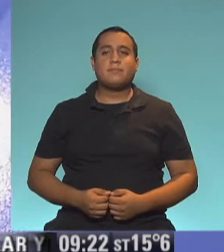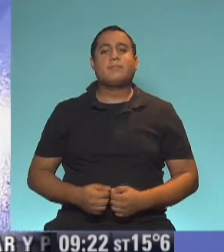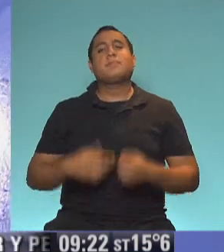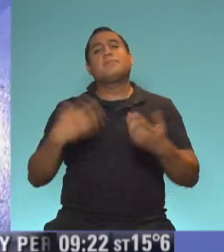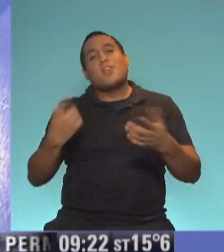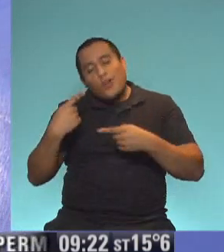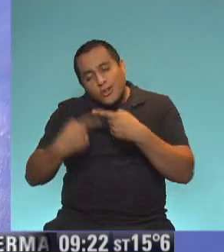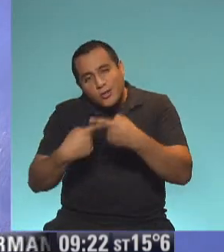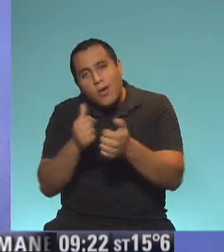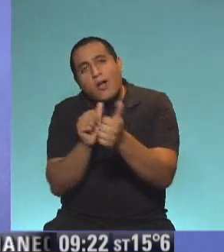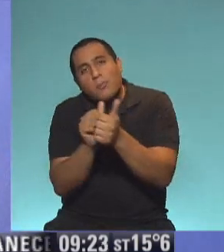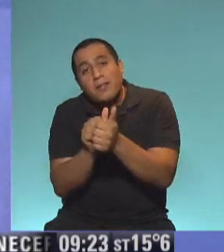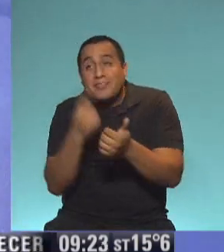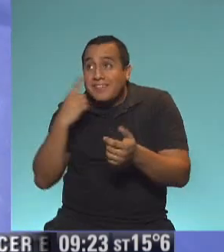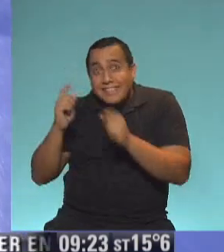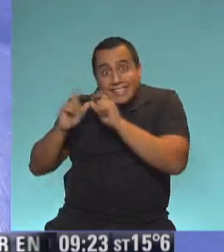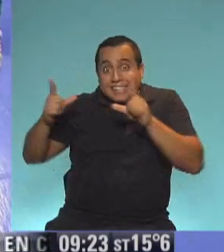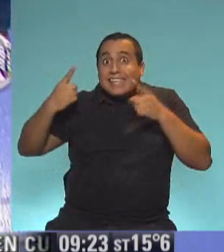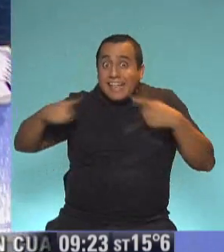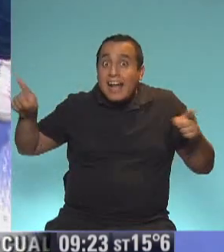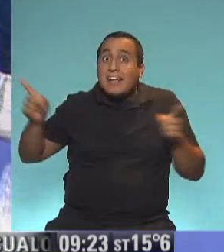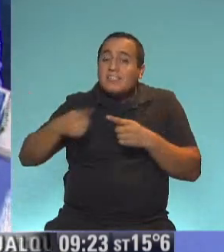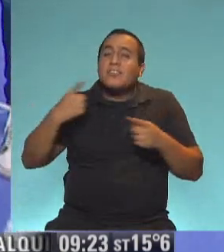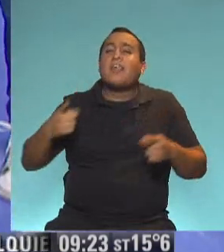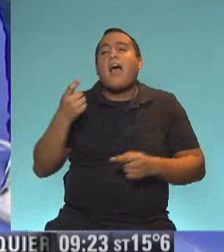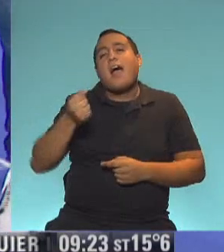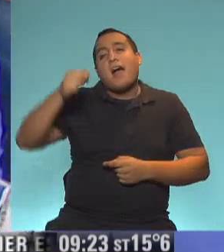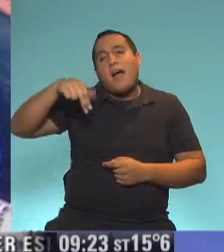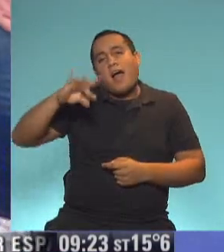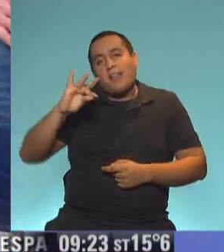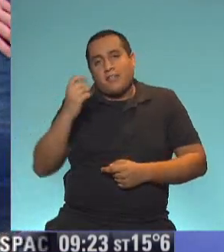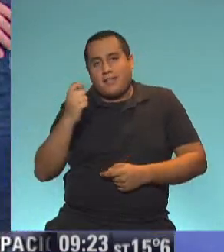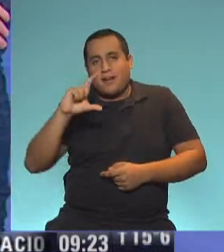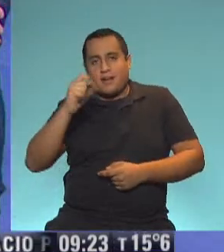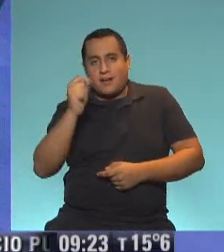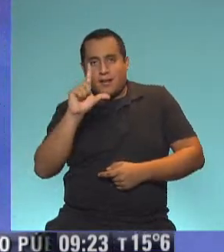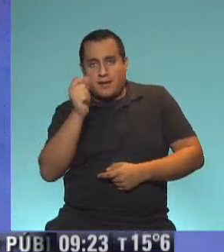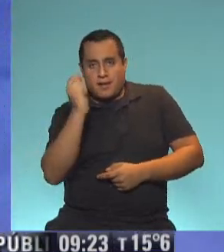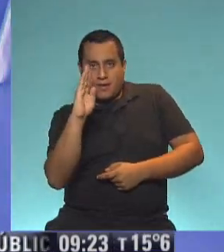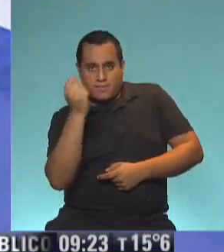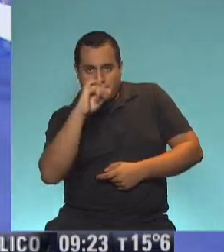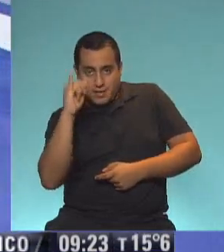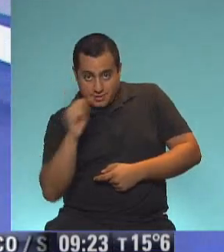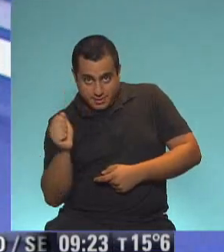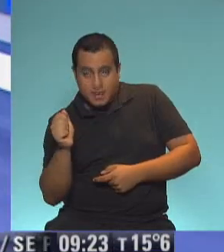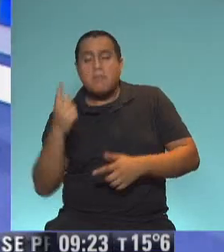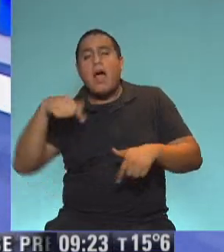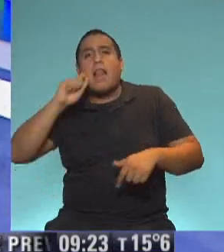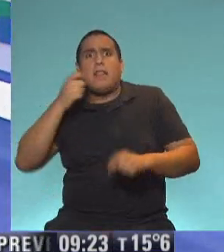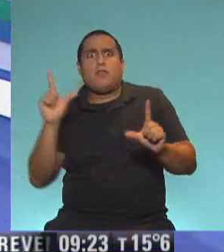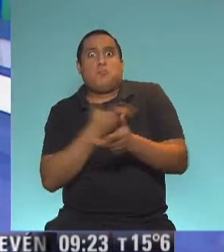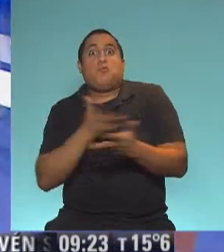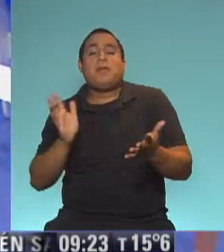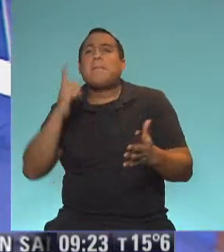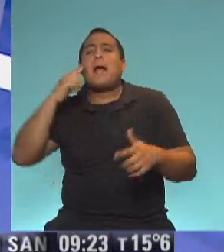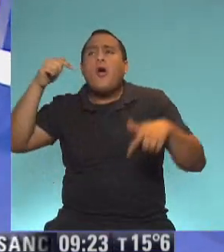Seguimos acompañando después de esta hermosa canción de Anda acá la Baza. Estamos acá en vivo en la televisión pública. Y Mechi, ¿qué vamos a